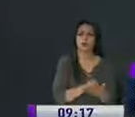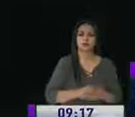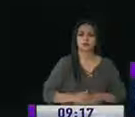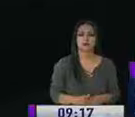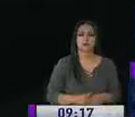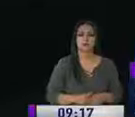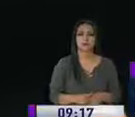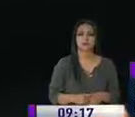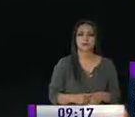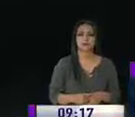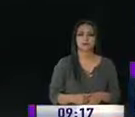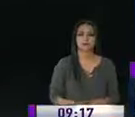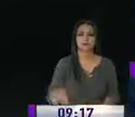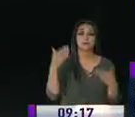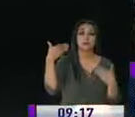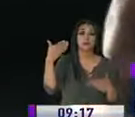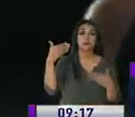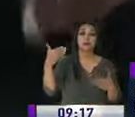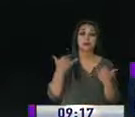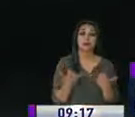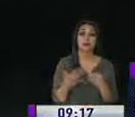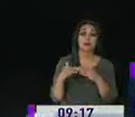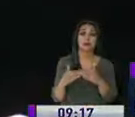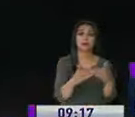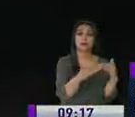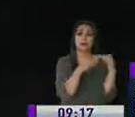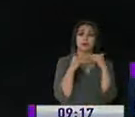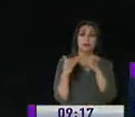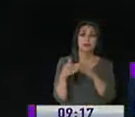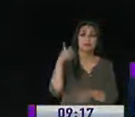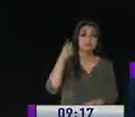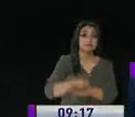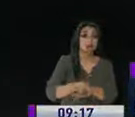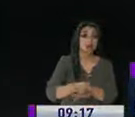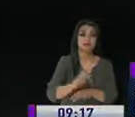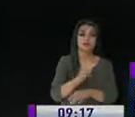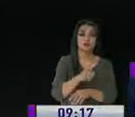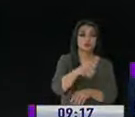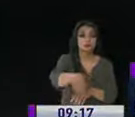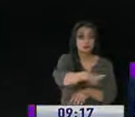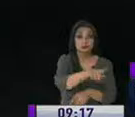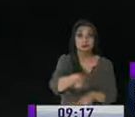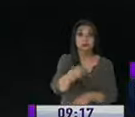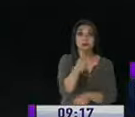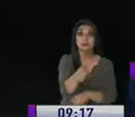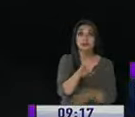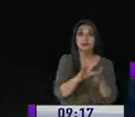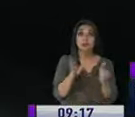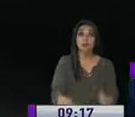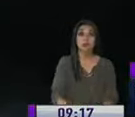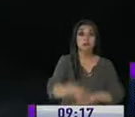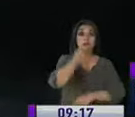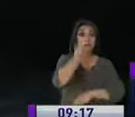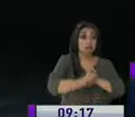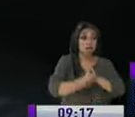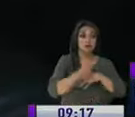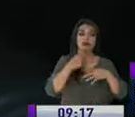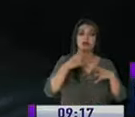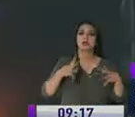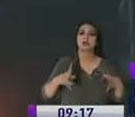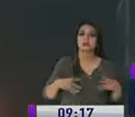relleno. Que los políticos en democracia no damos órdenes. Recibimos las órdenes de cada uno y cada una